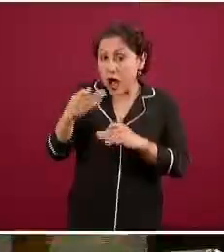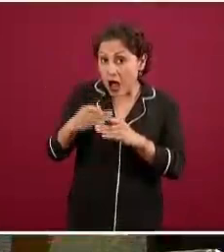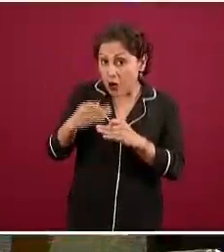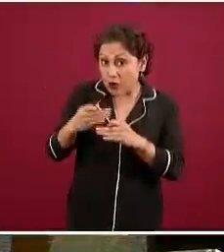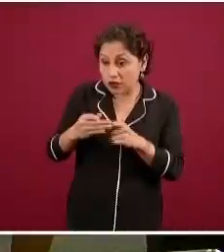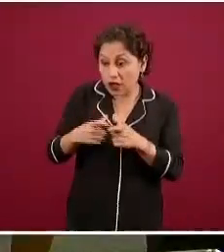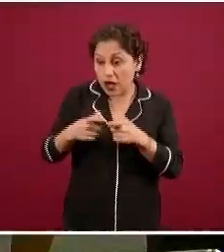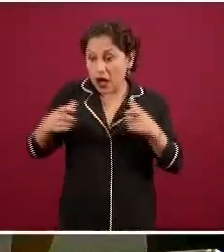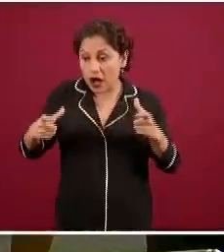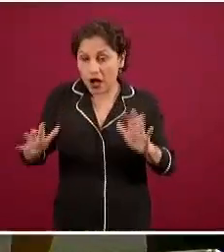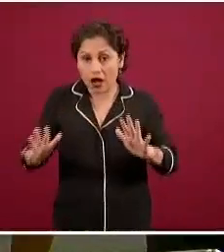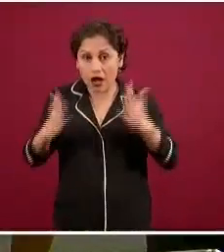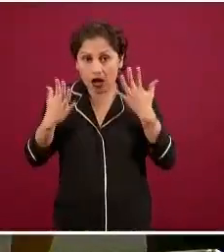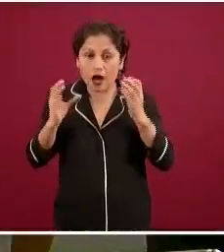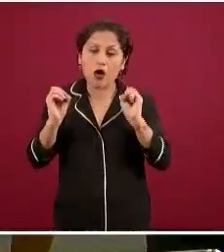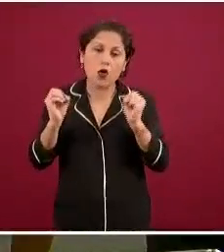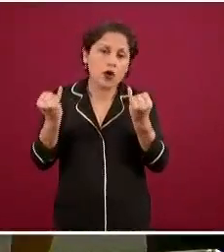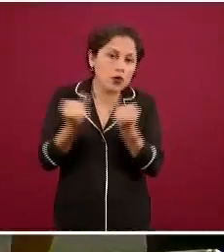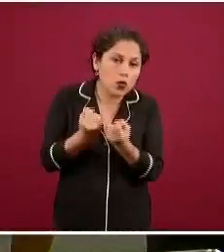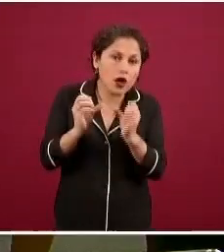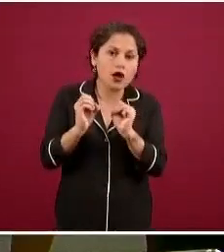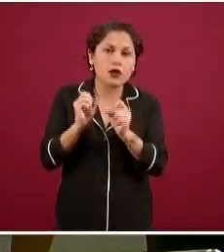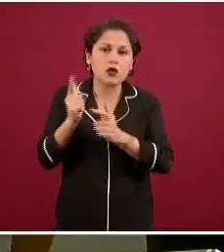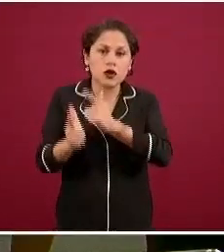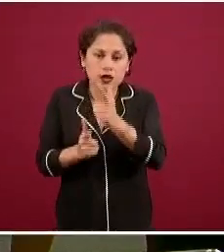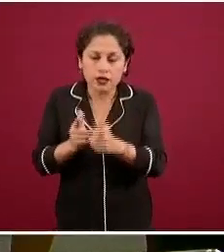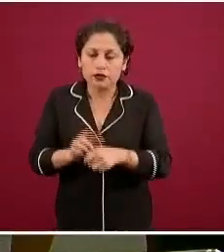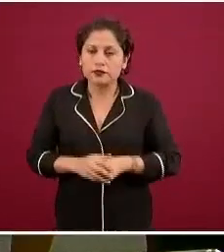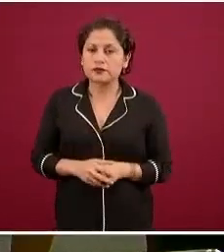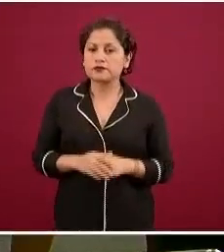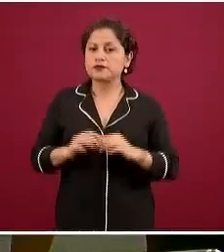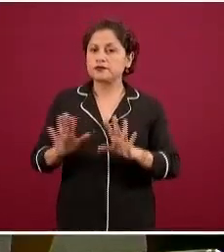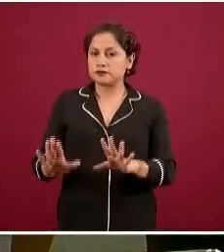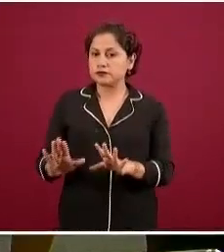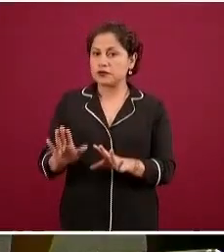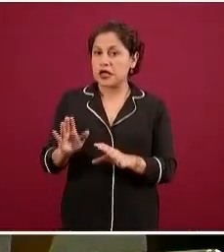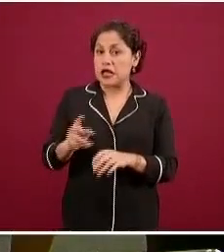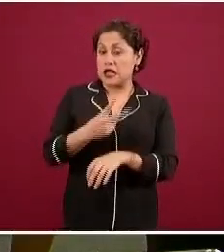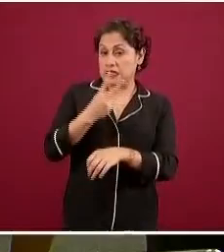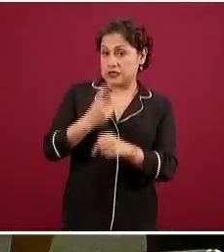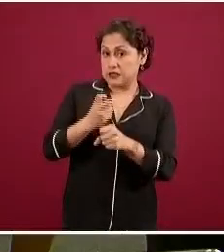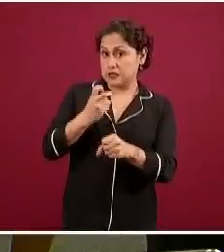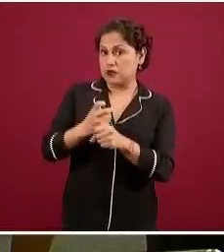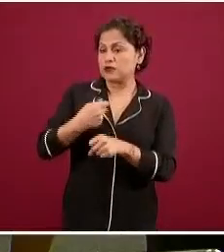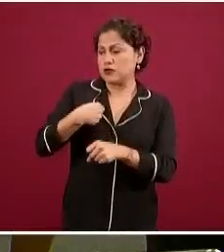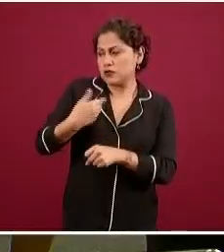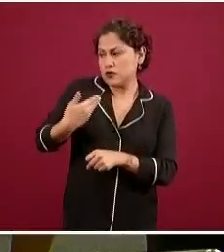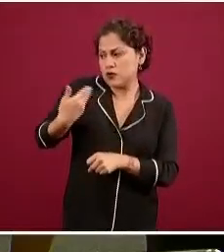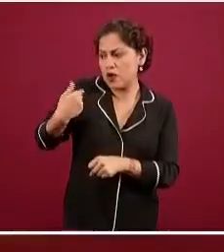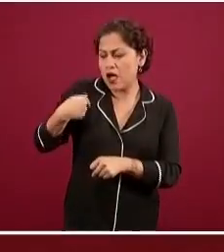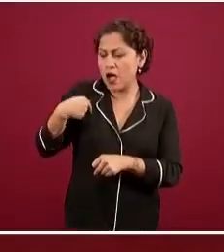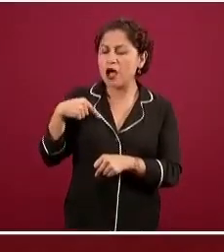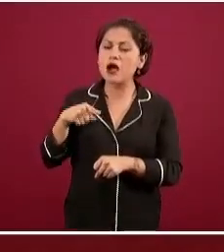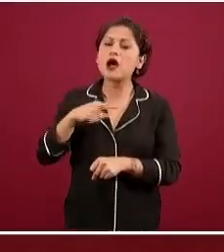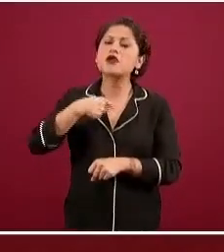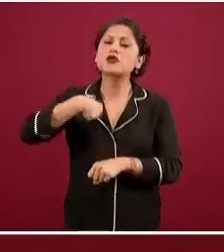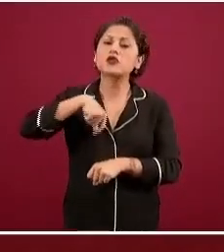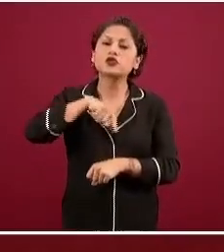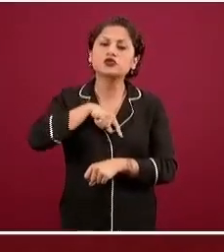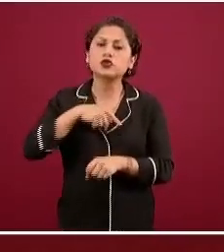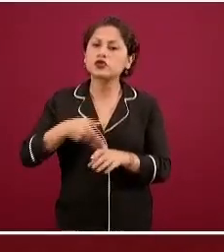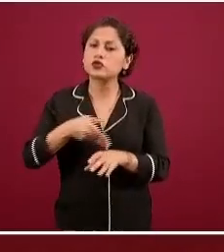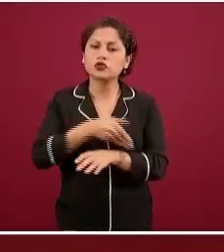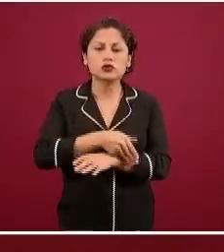Gracias por sus preguntas. Sobre la segunda, va igual. Y lo dijo hace unos pocos días el doctor Alaumía, yo también lo he dicho, independientemente